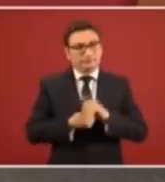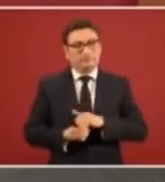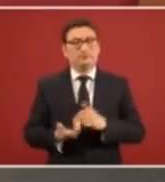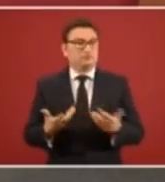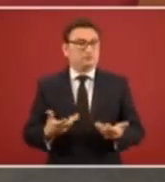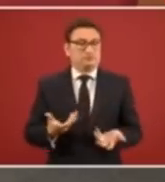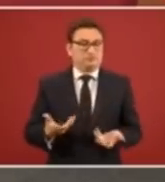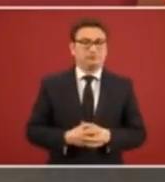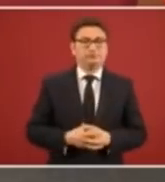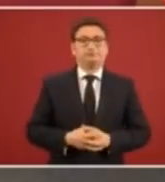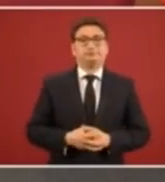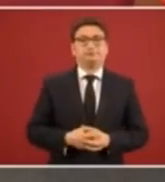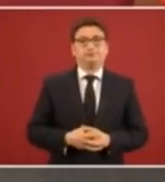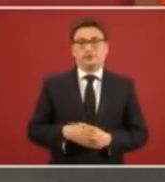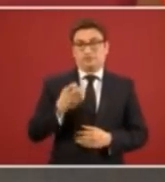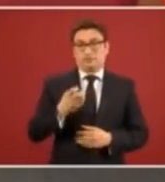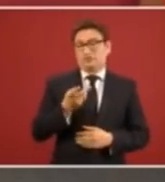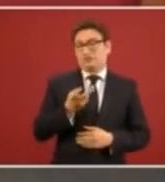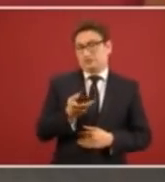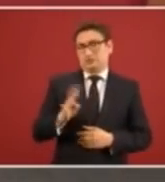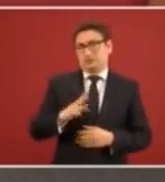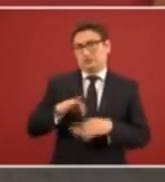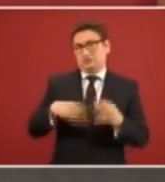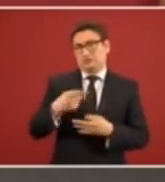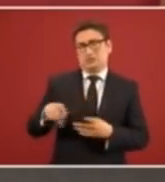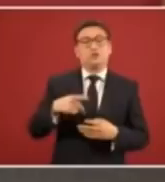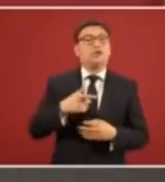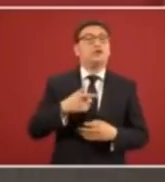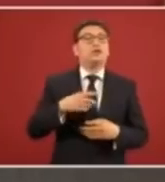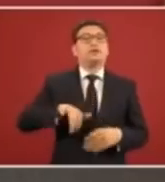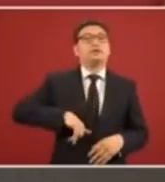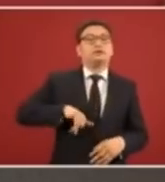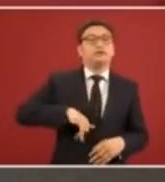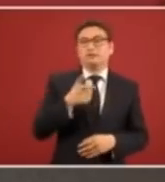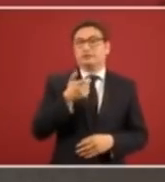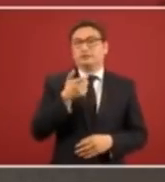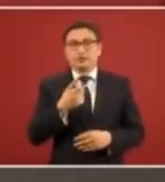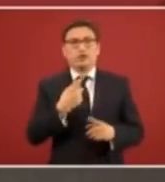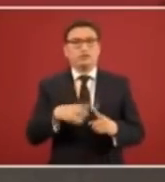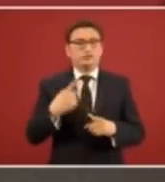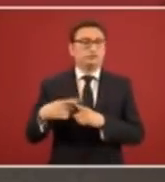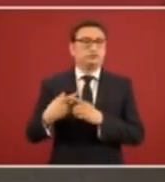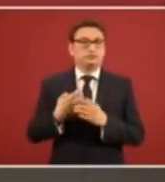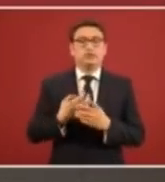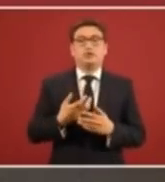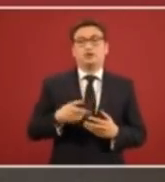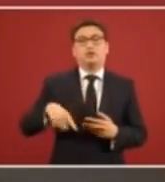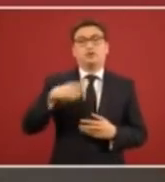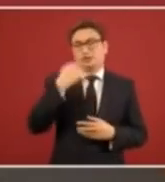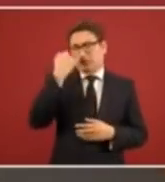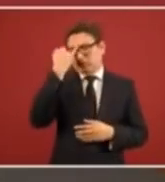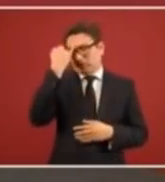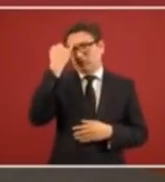de modo que a los intereses económicos se suma también un